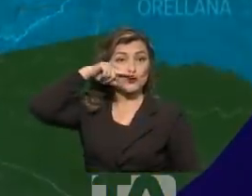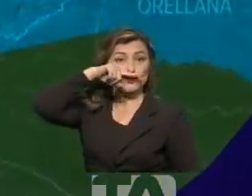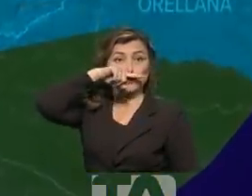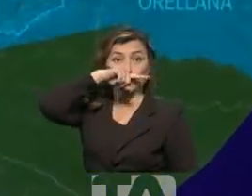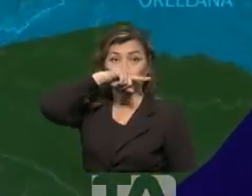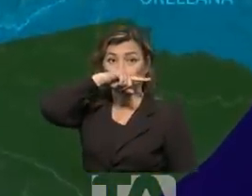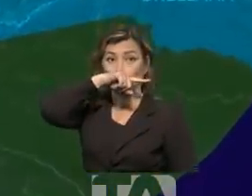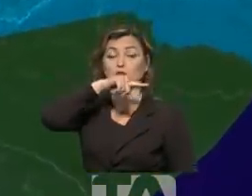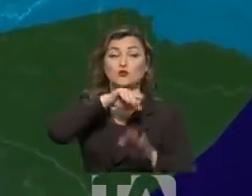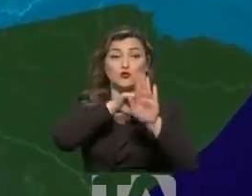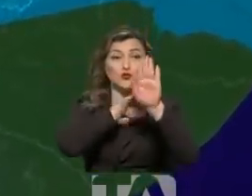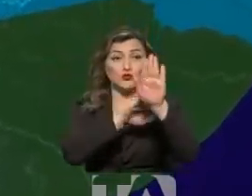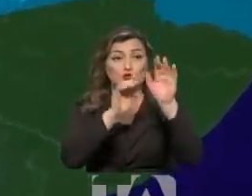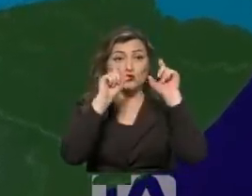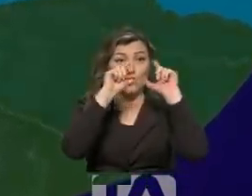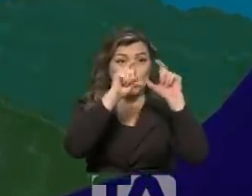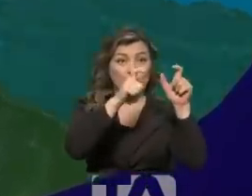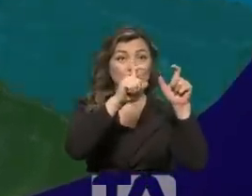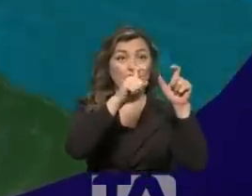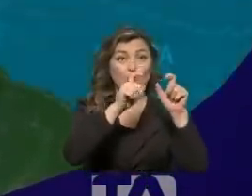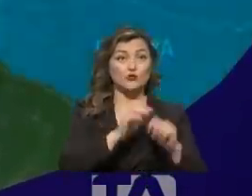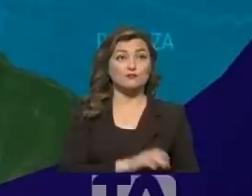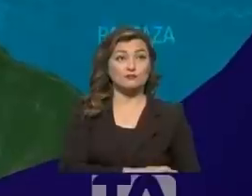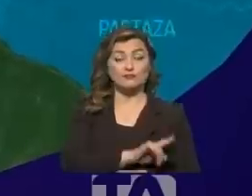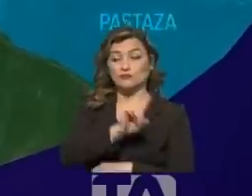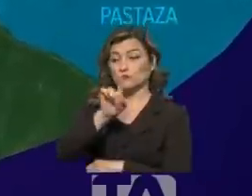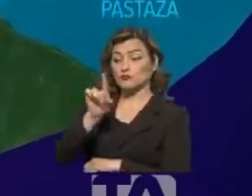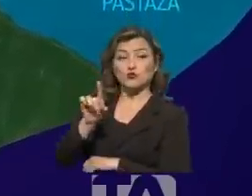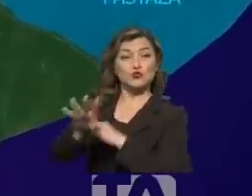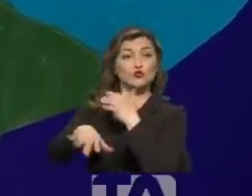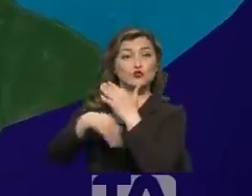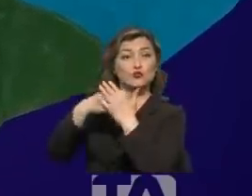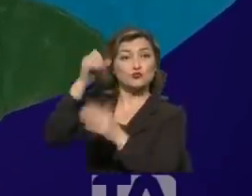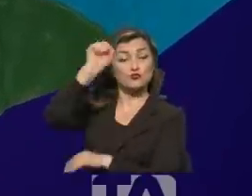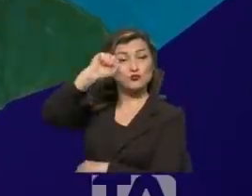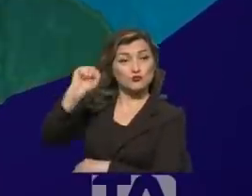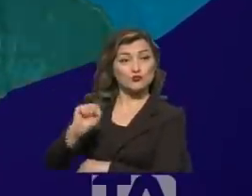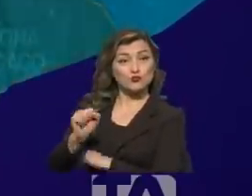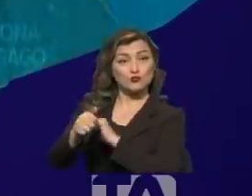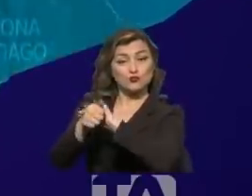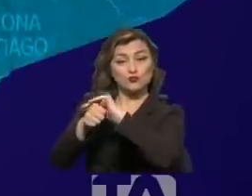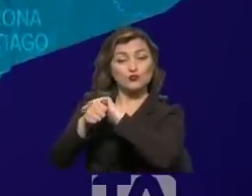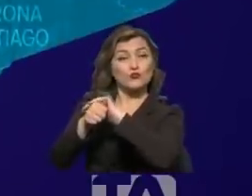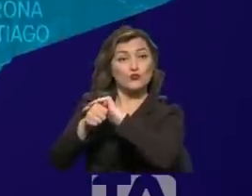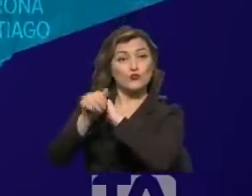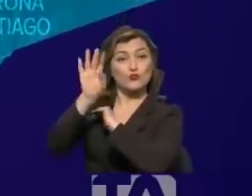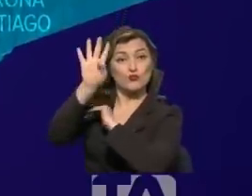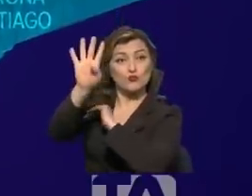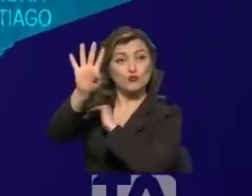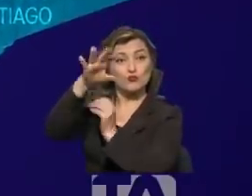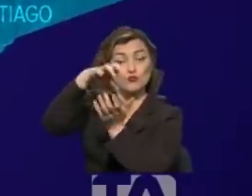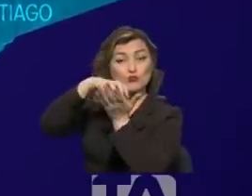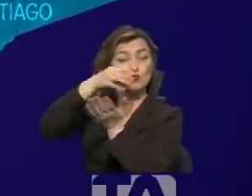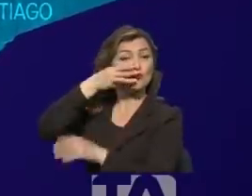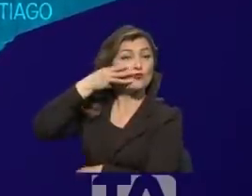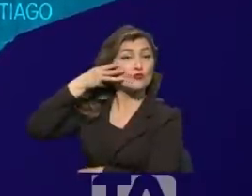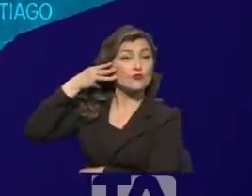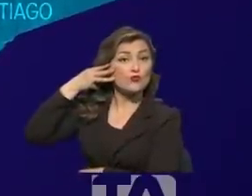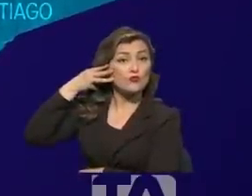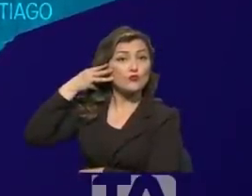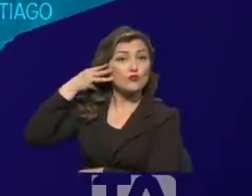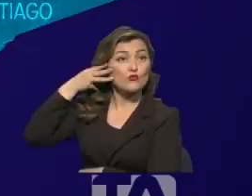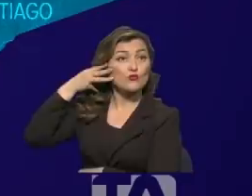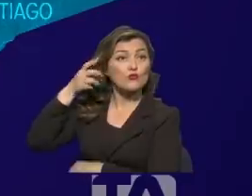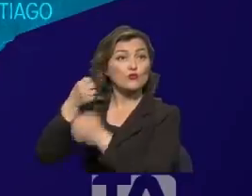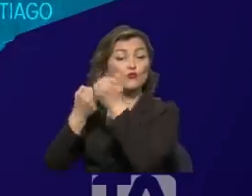Amazonía respaldaron a Andrés Arauz, mientras que toda la Sierra, Galápagos y las 4 provincias amazónicas